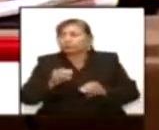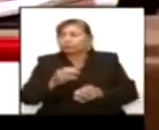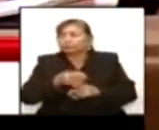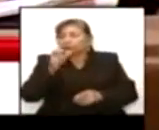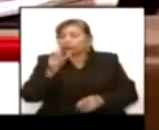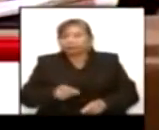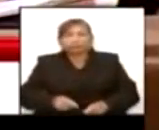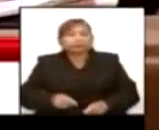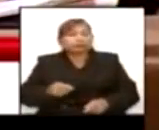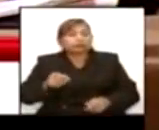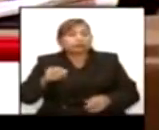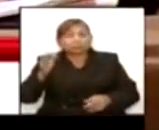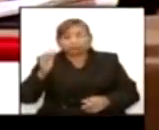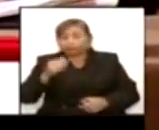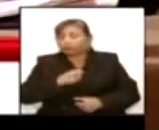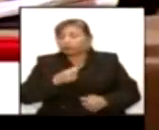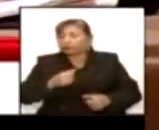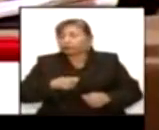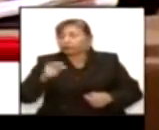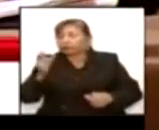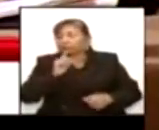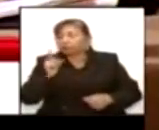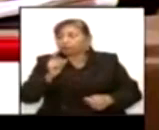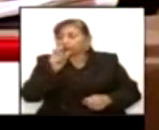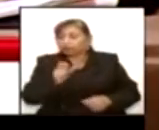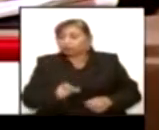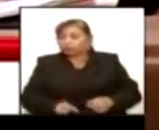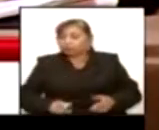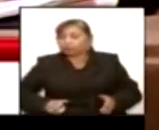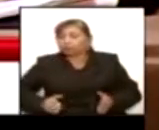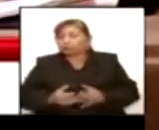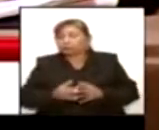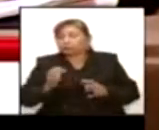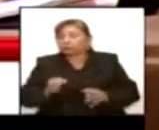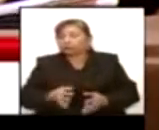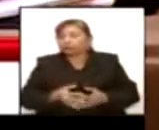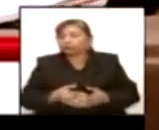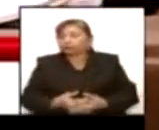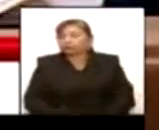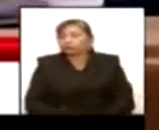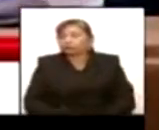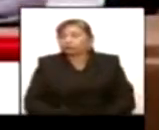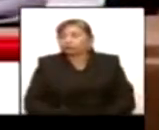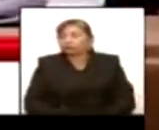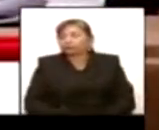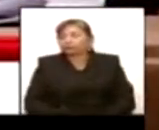considera persona humana, el concebido no es persona según la ley, ¿de acuerdo?